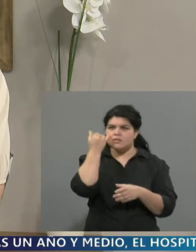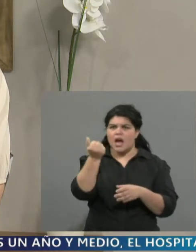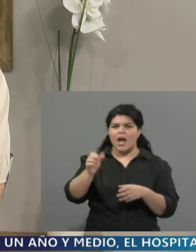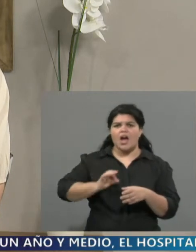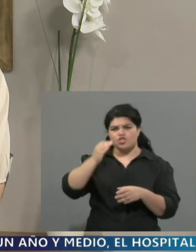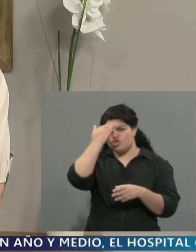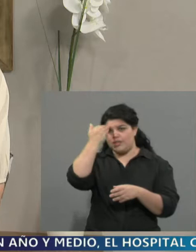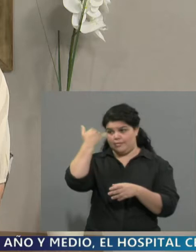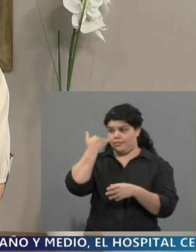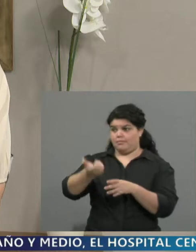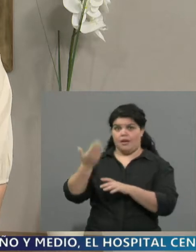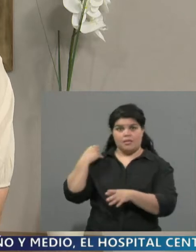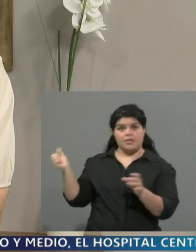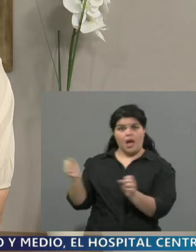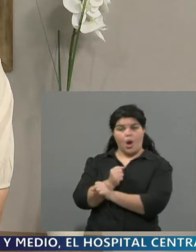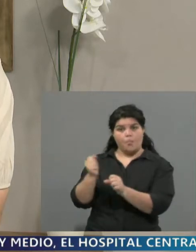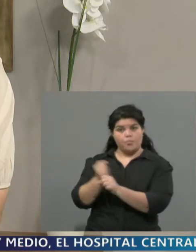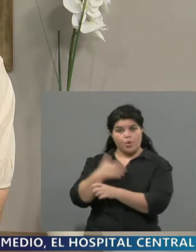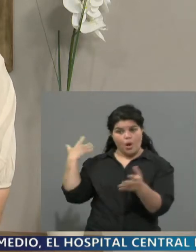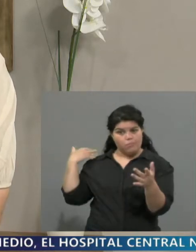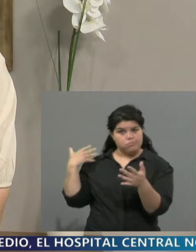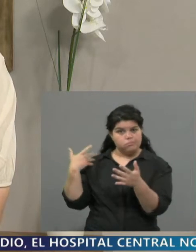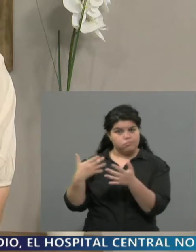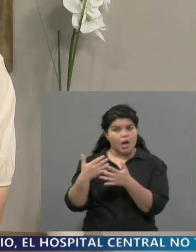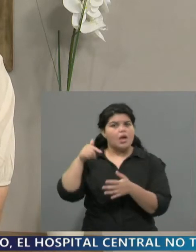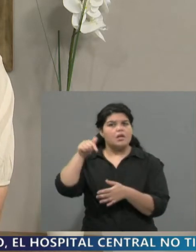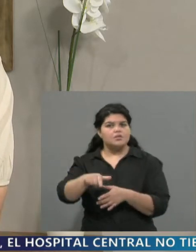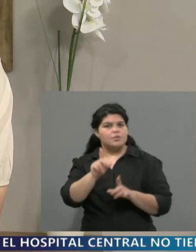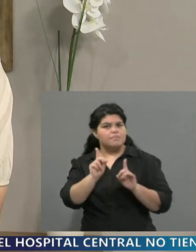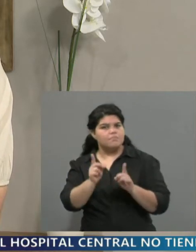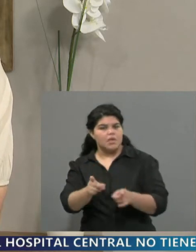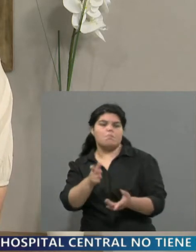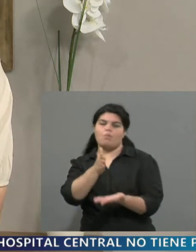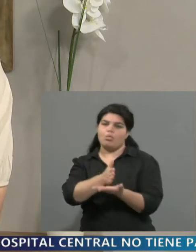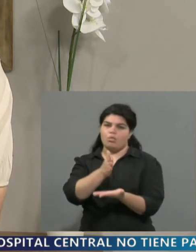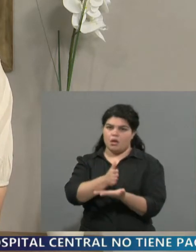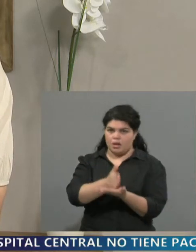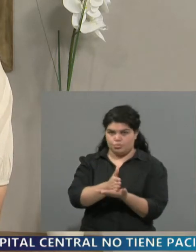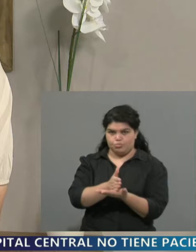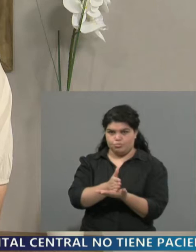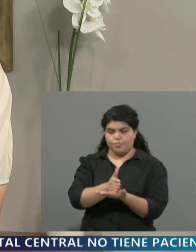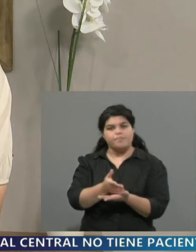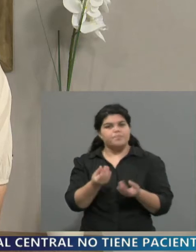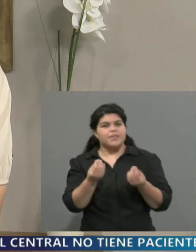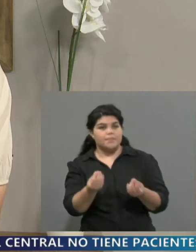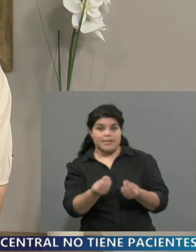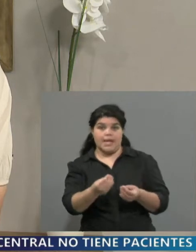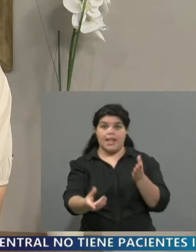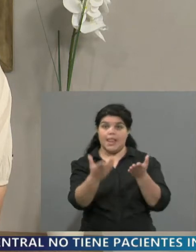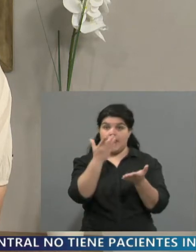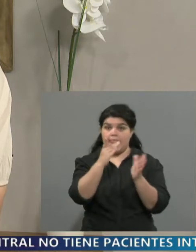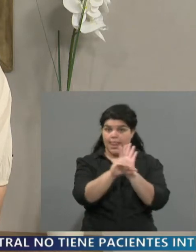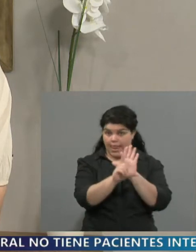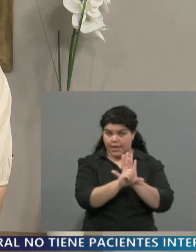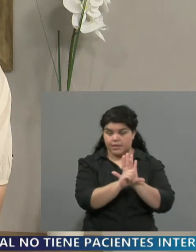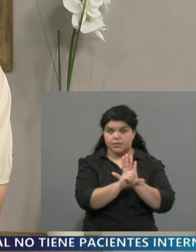no efectivamente, son 15 años de la conquista de un derecho, ¿no? Exacto, está. La sanción de la ley